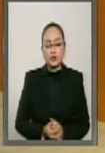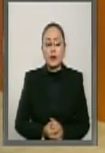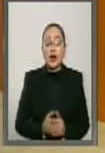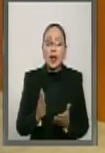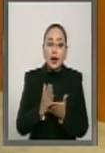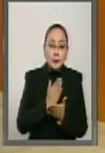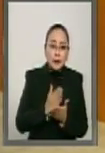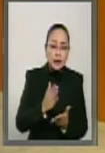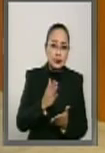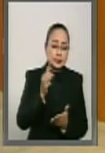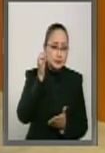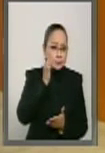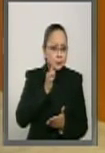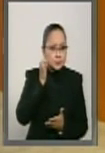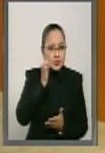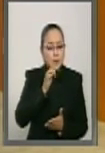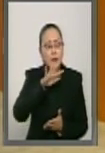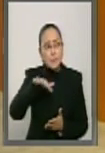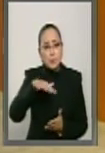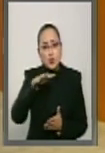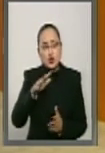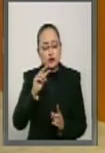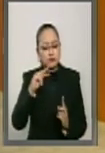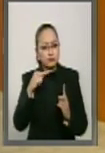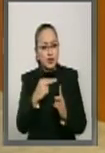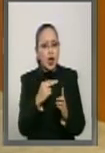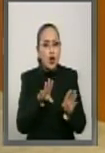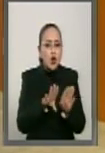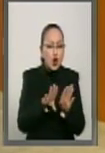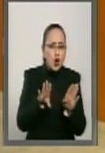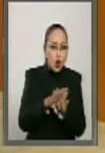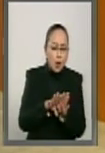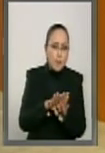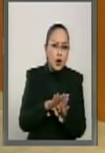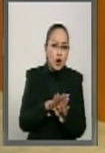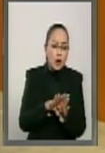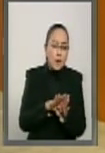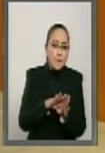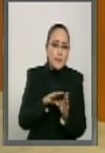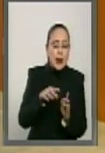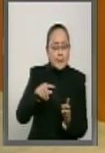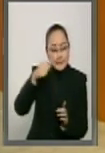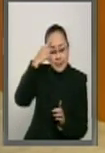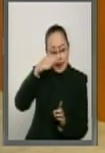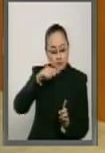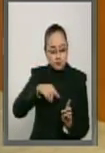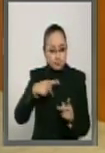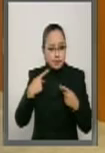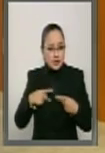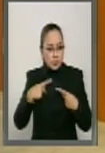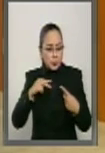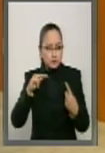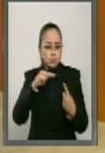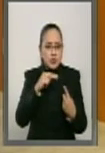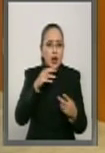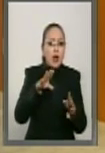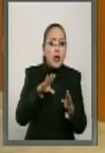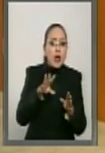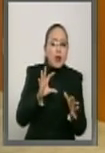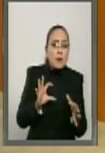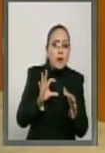todo momento se deberá observar el principio pro persona, es decir,